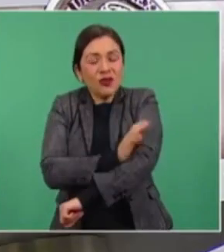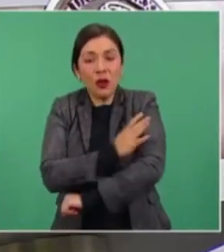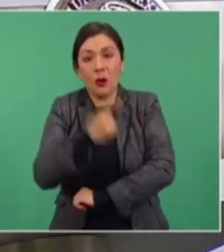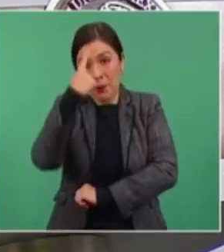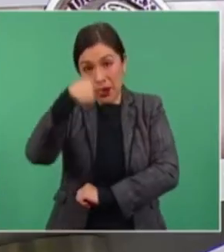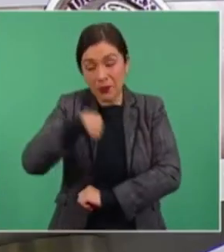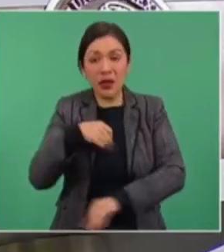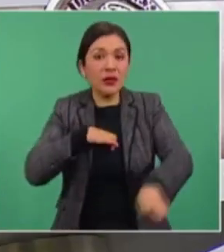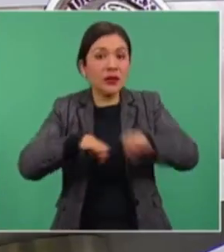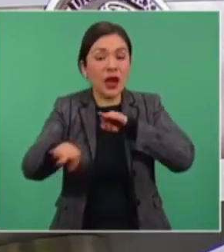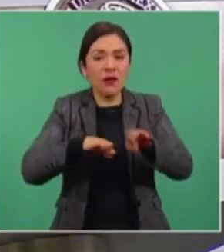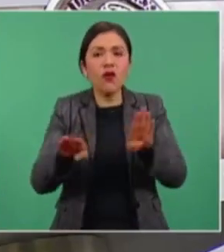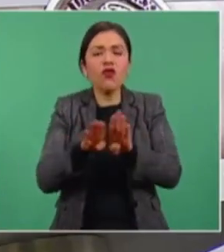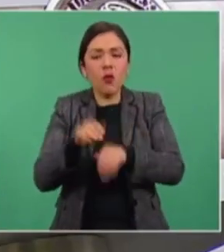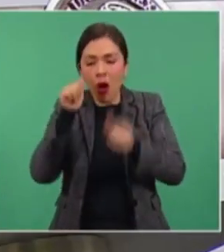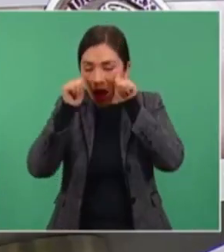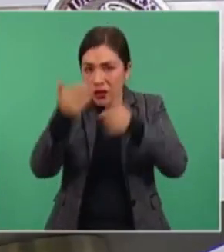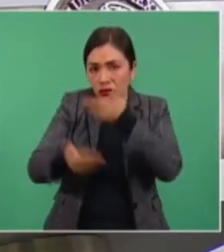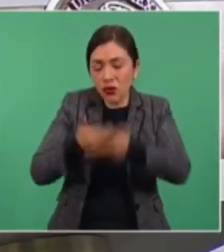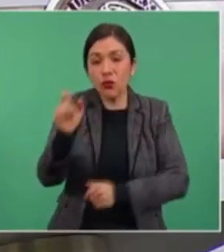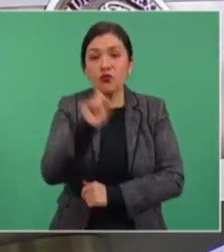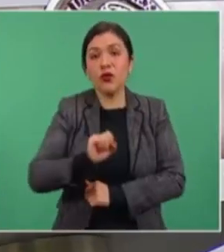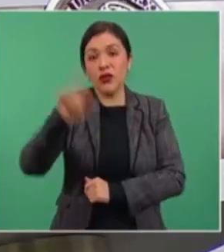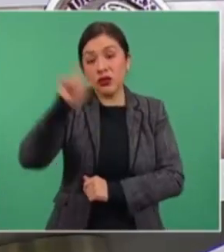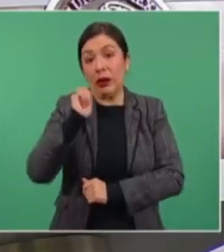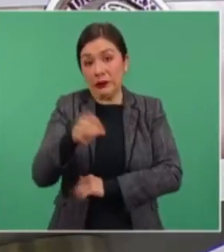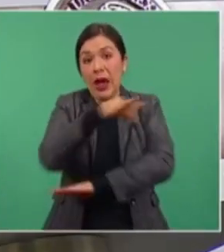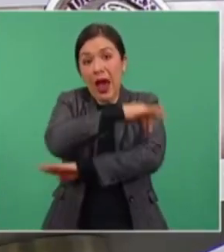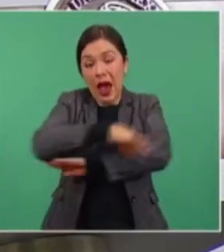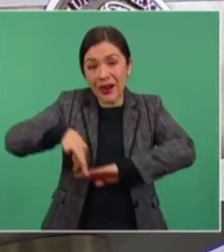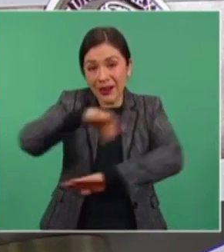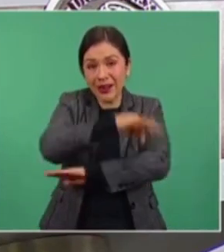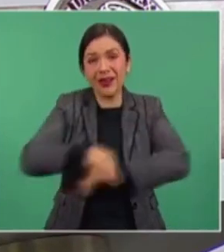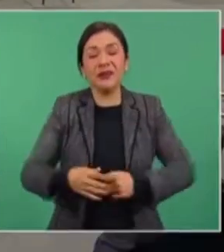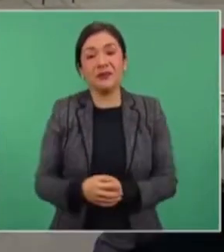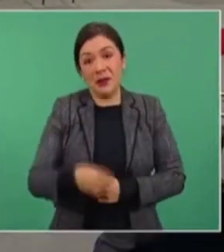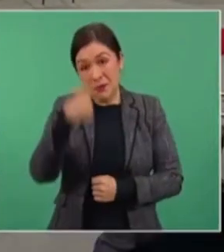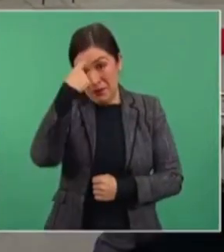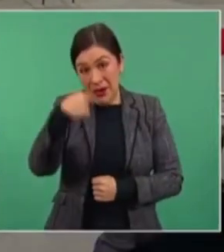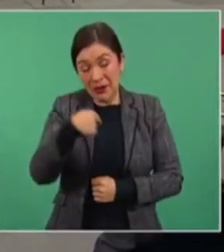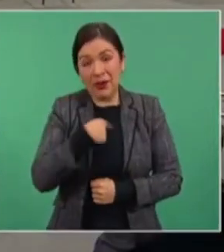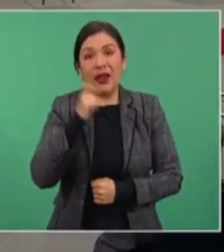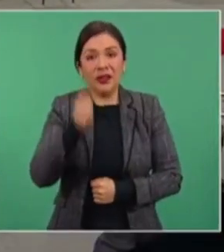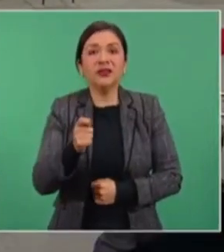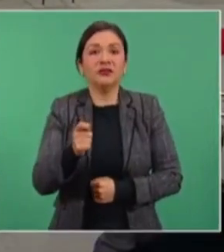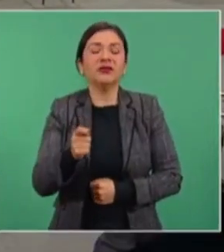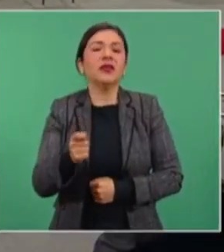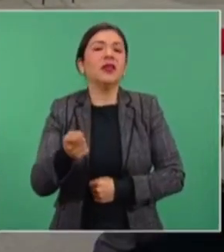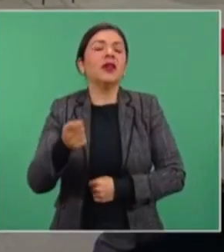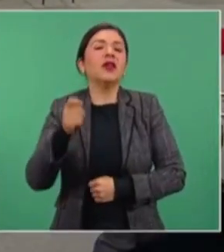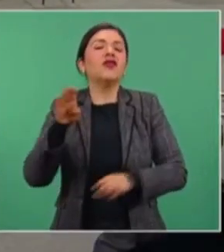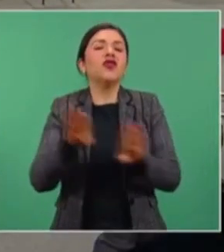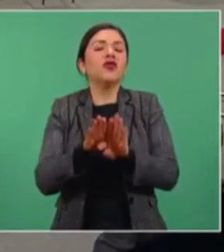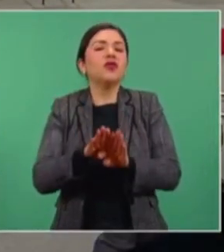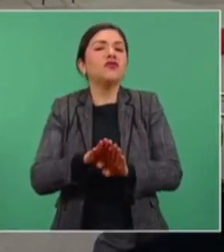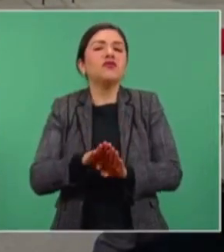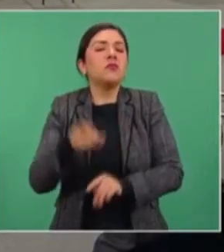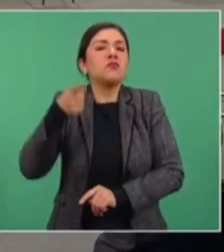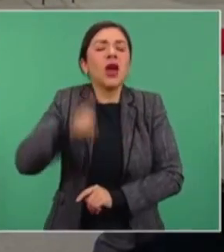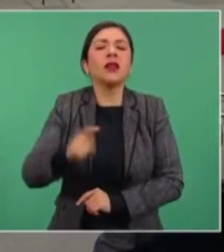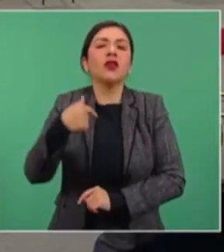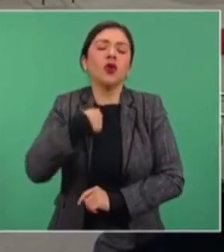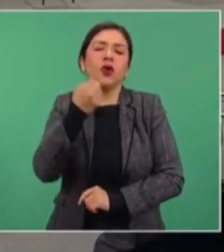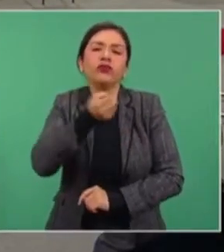servicio profesional de la arquitectura, que es mi ministerio y diaconía como